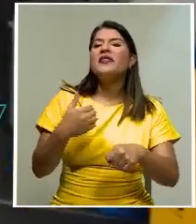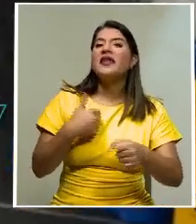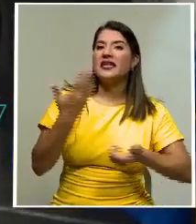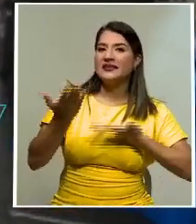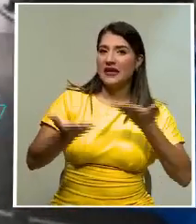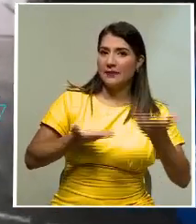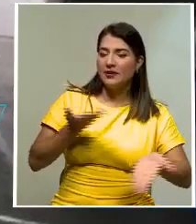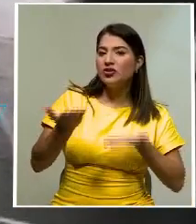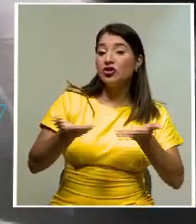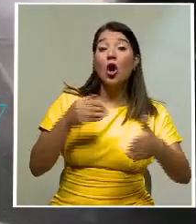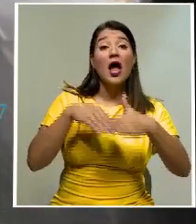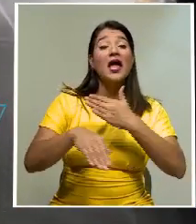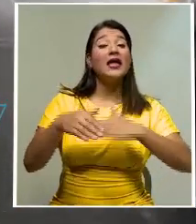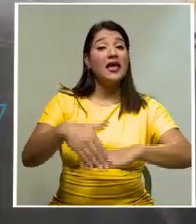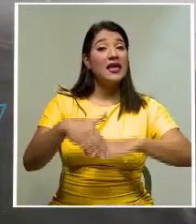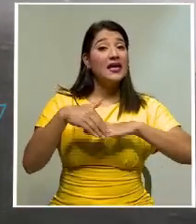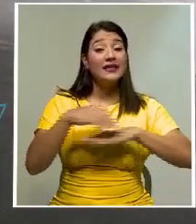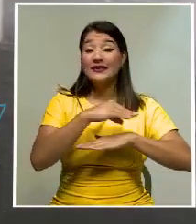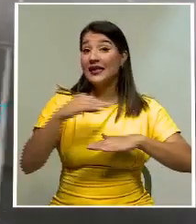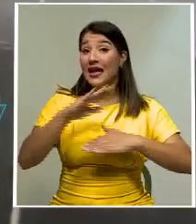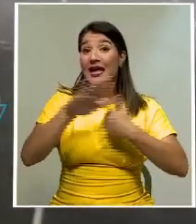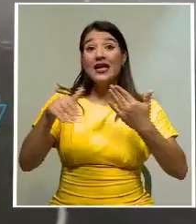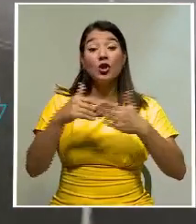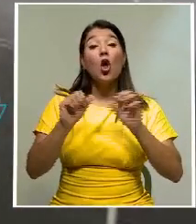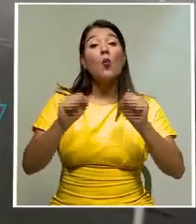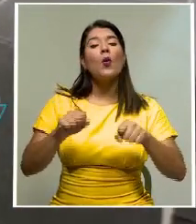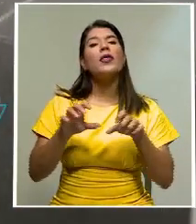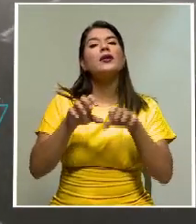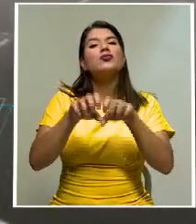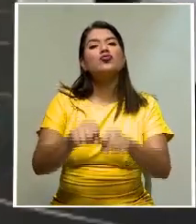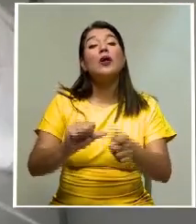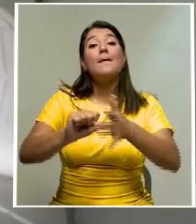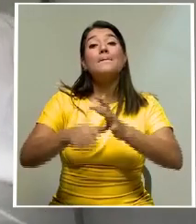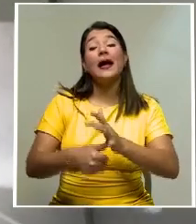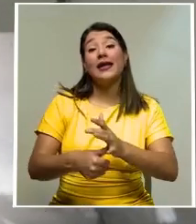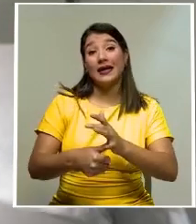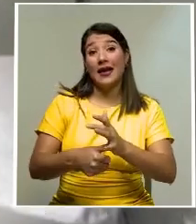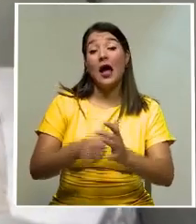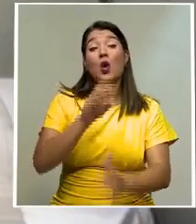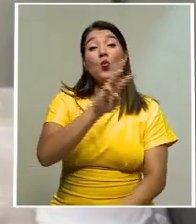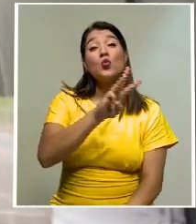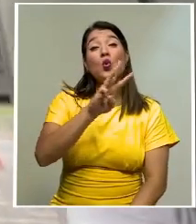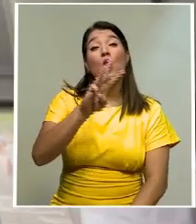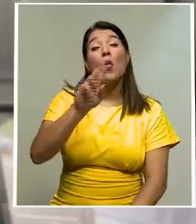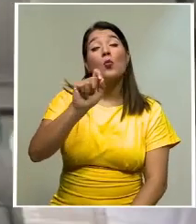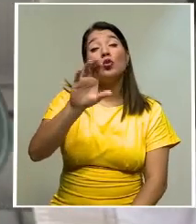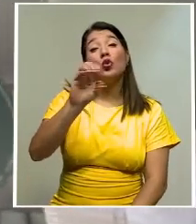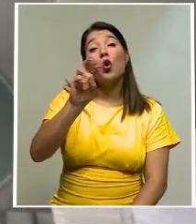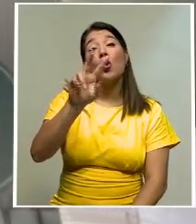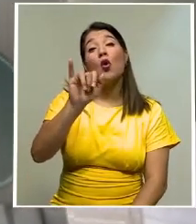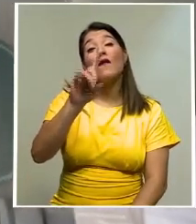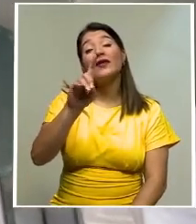y todos tendrán la posibilidad de reservar su cita en la página web